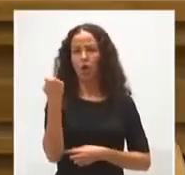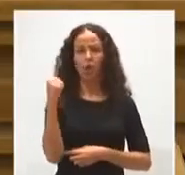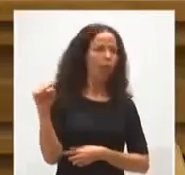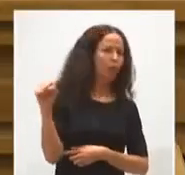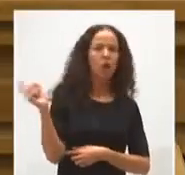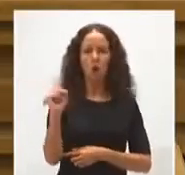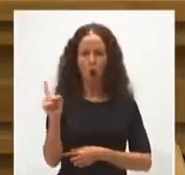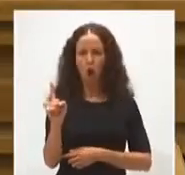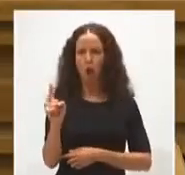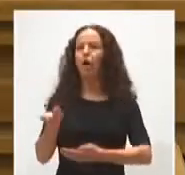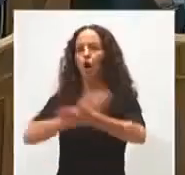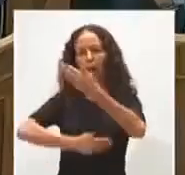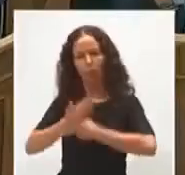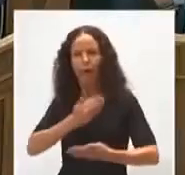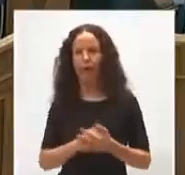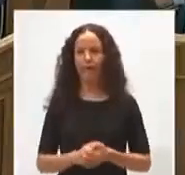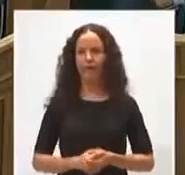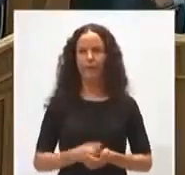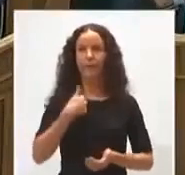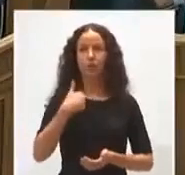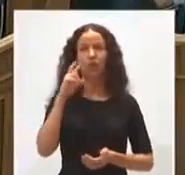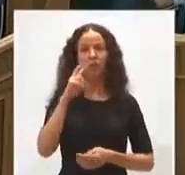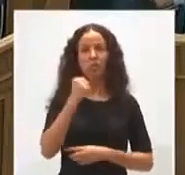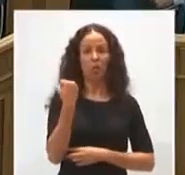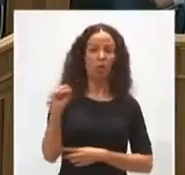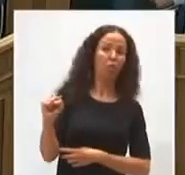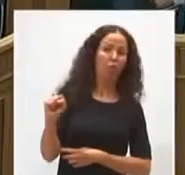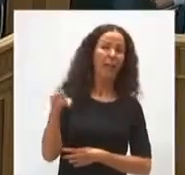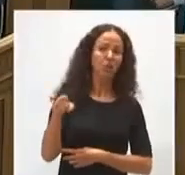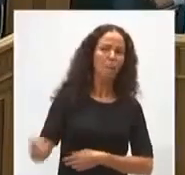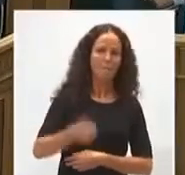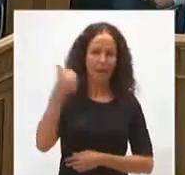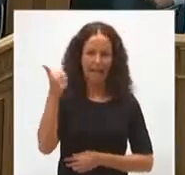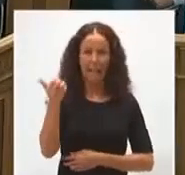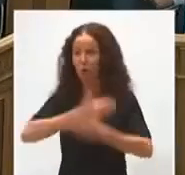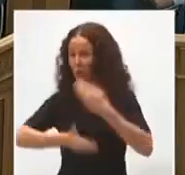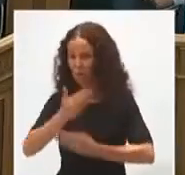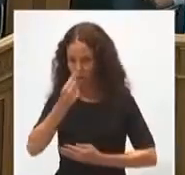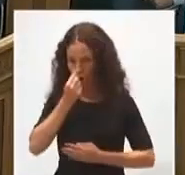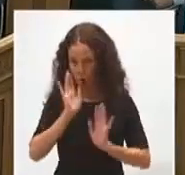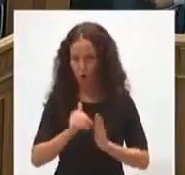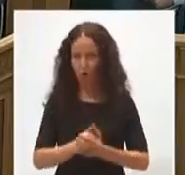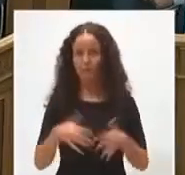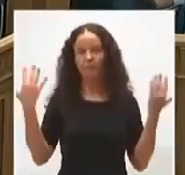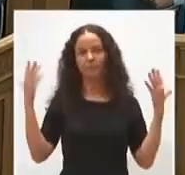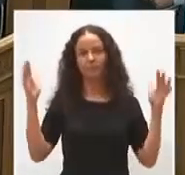daño es el hombro y yo he visto mucho más foto de hombres pero son mucho más coloque hombros